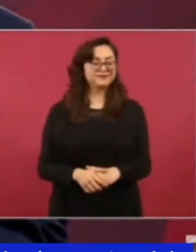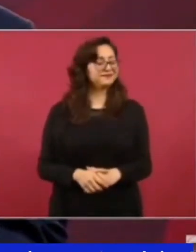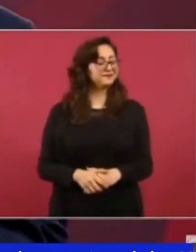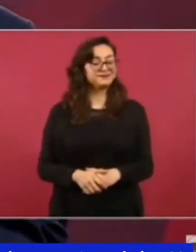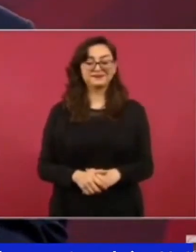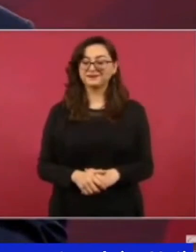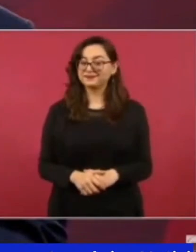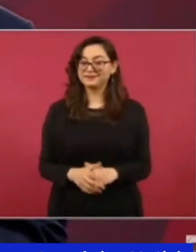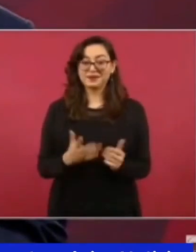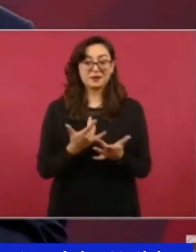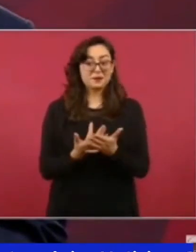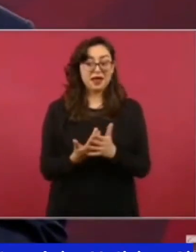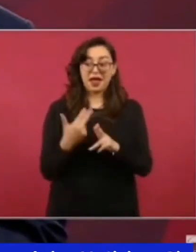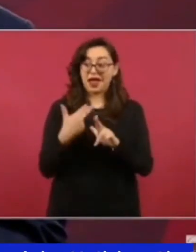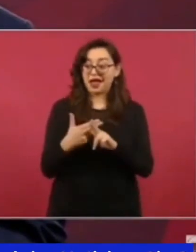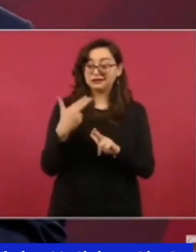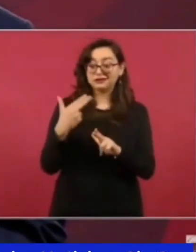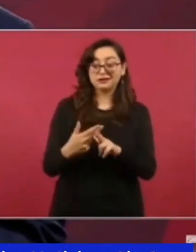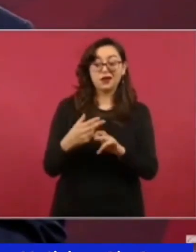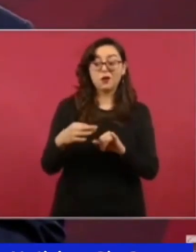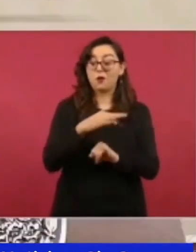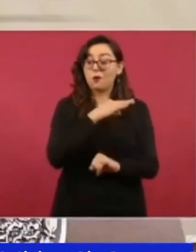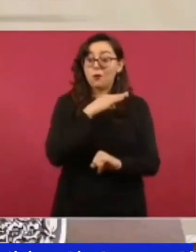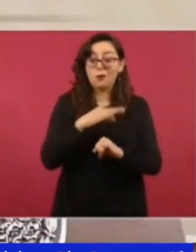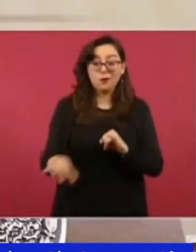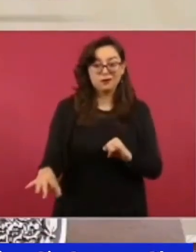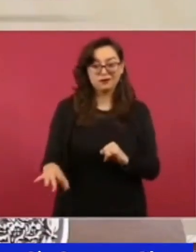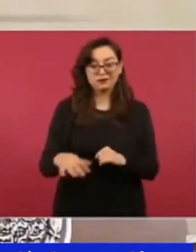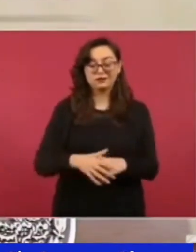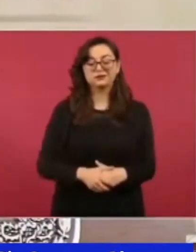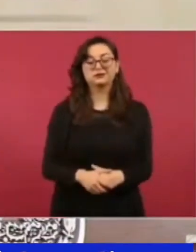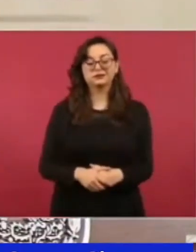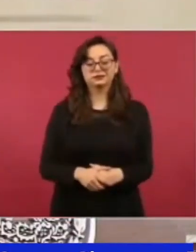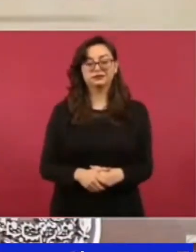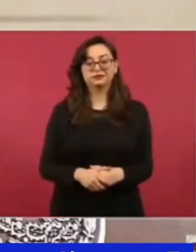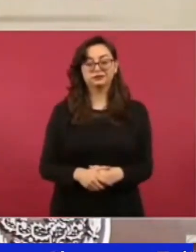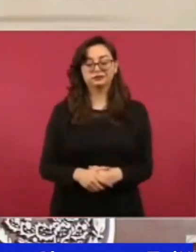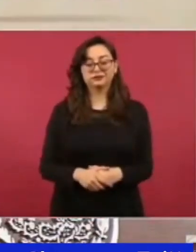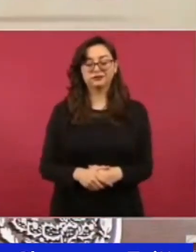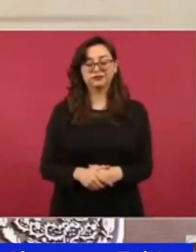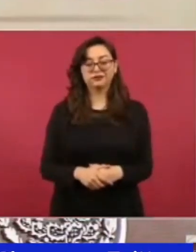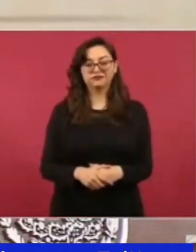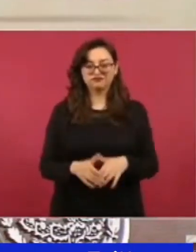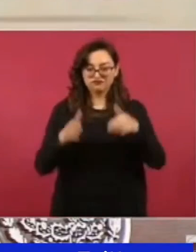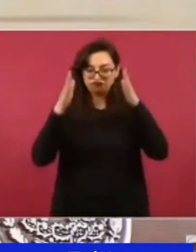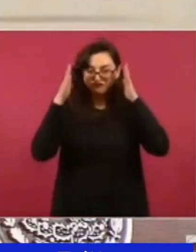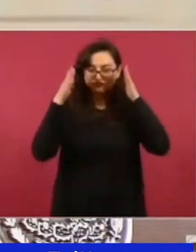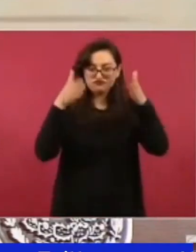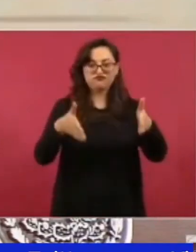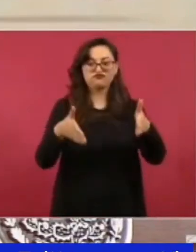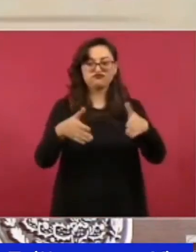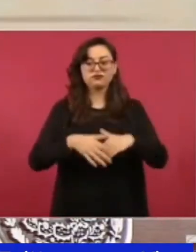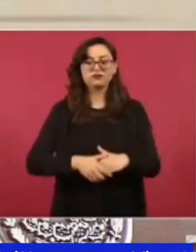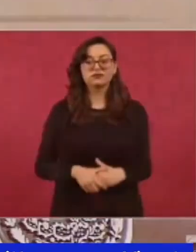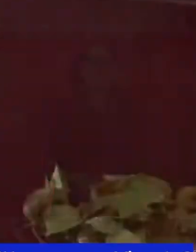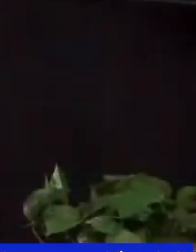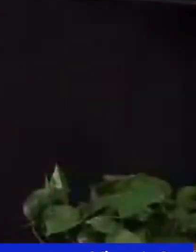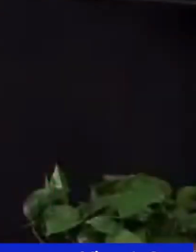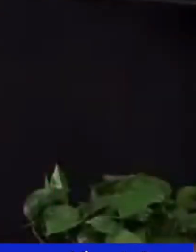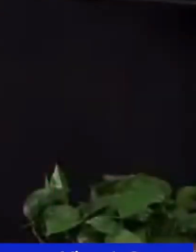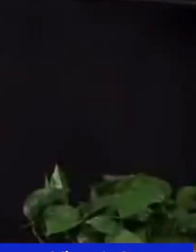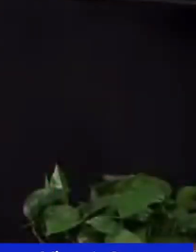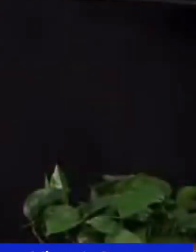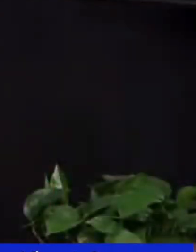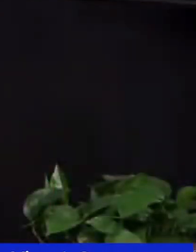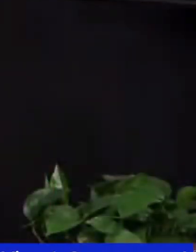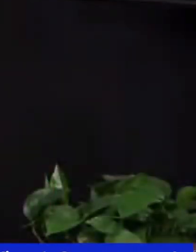unidad de la institución opera en México colaborando con las autoridades de este país en la lucha contra el fentanilo. No, si rapidito